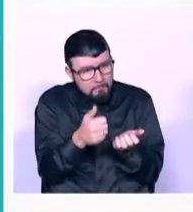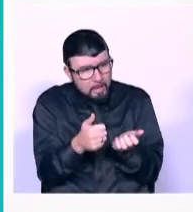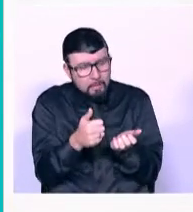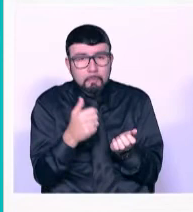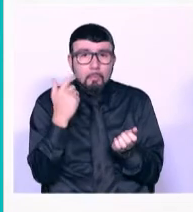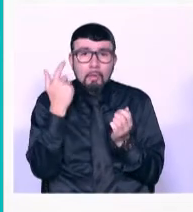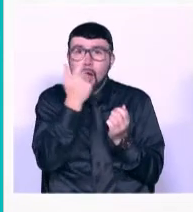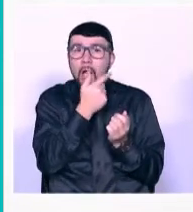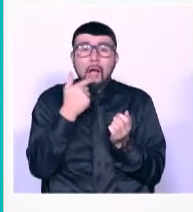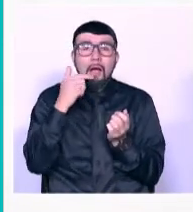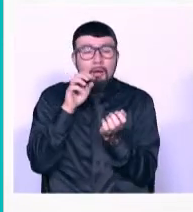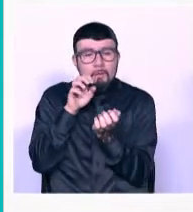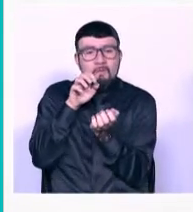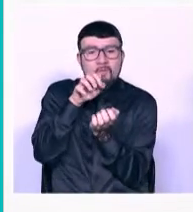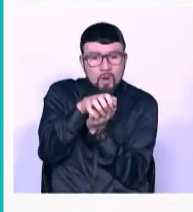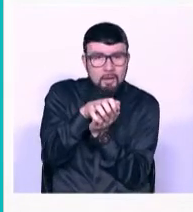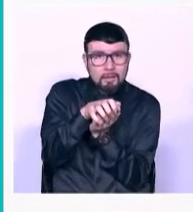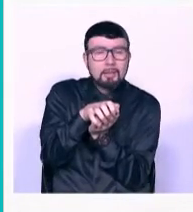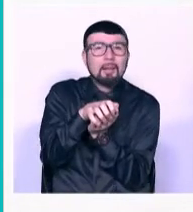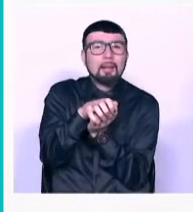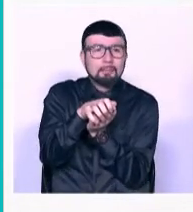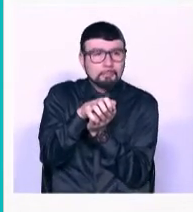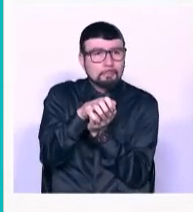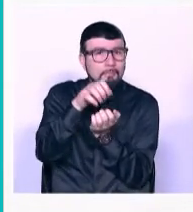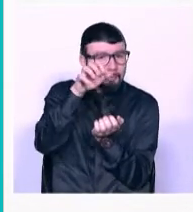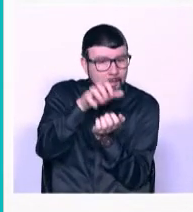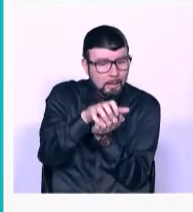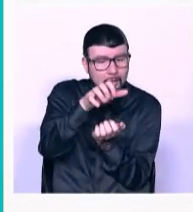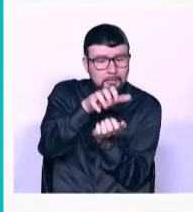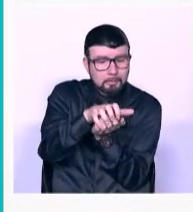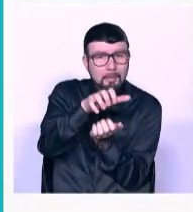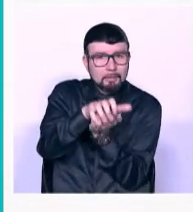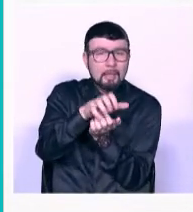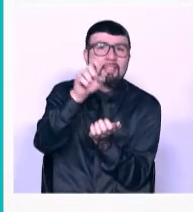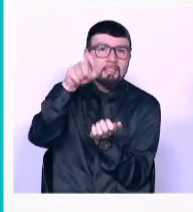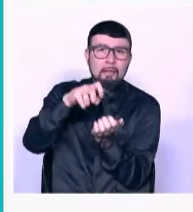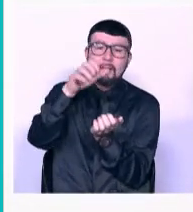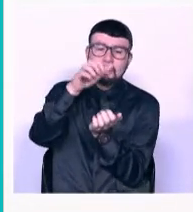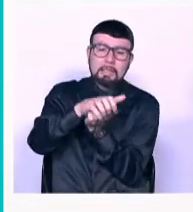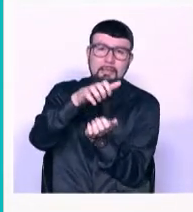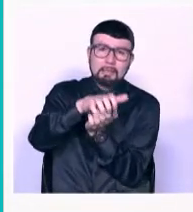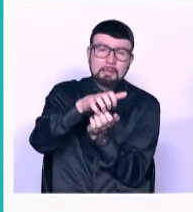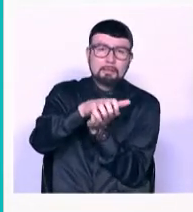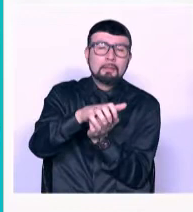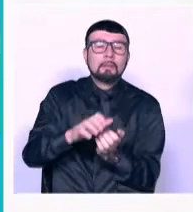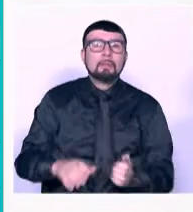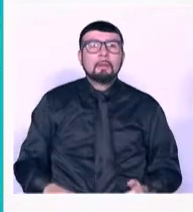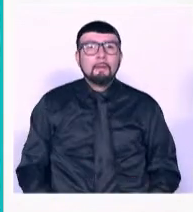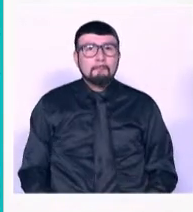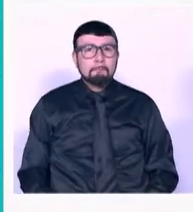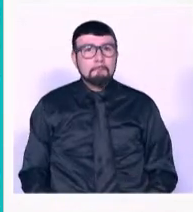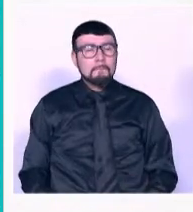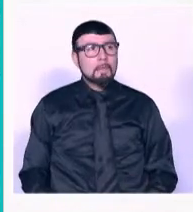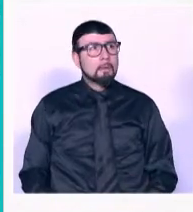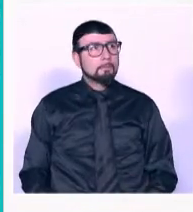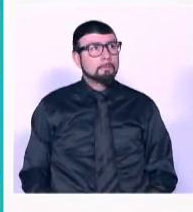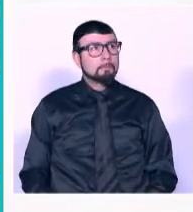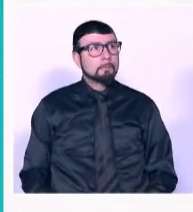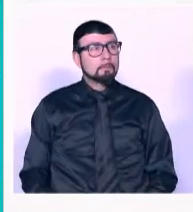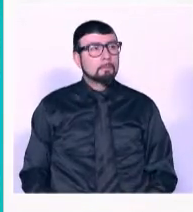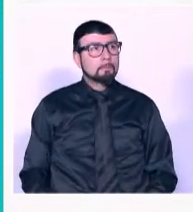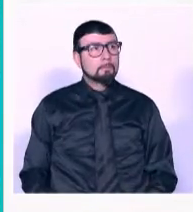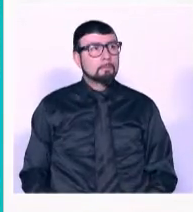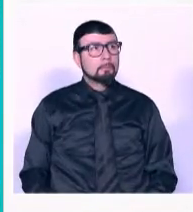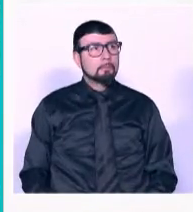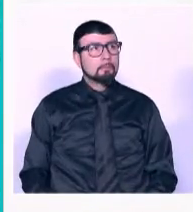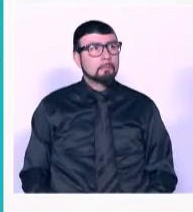arriba por fuera de los dientes de abajo. En esta diapositiva también se ve otra pacientica que